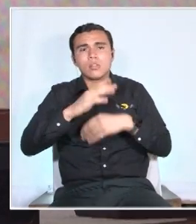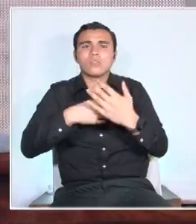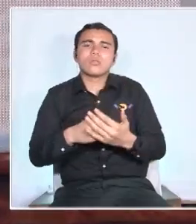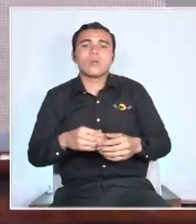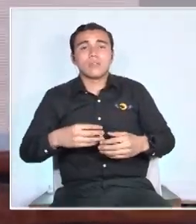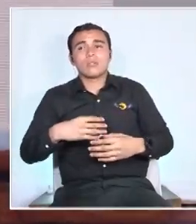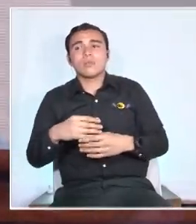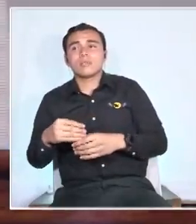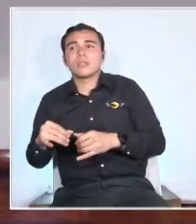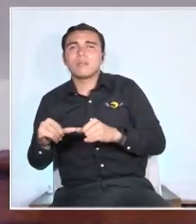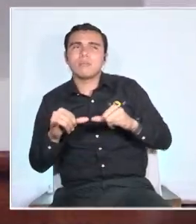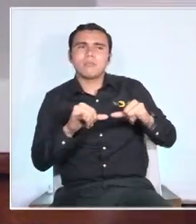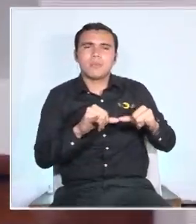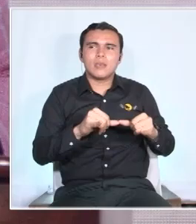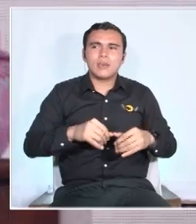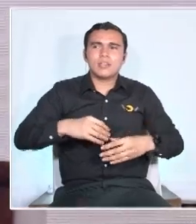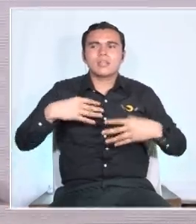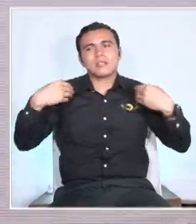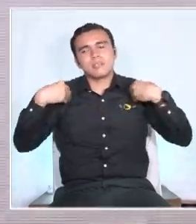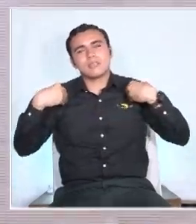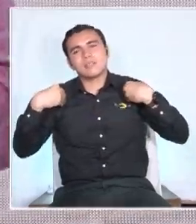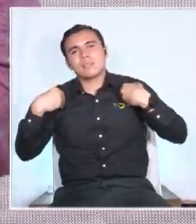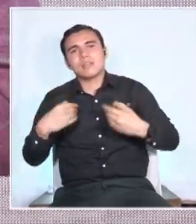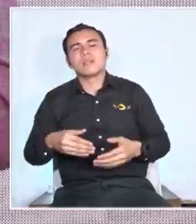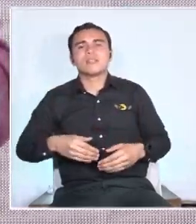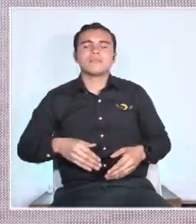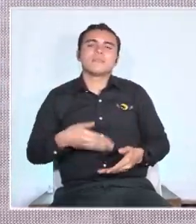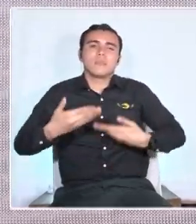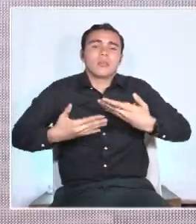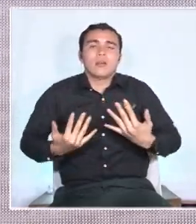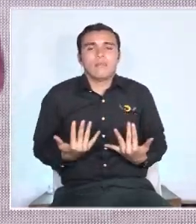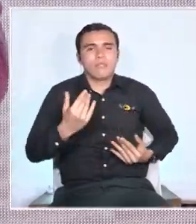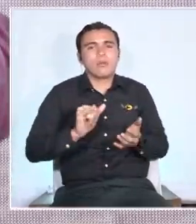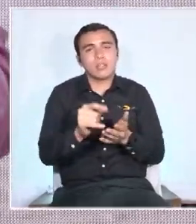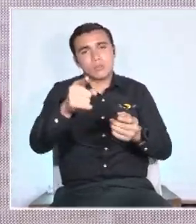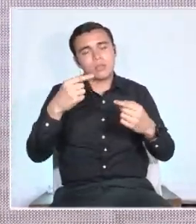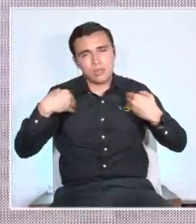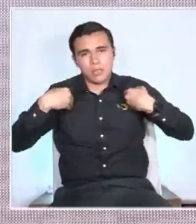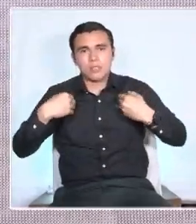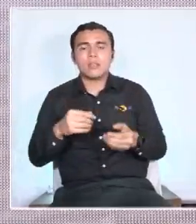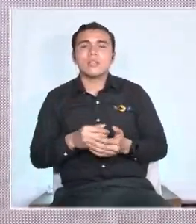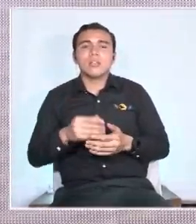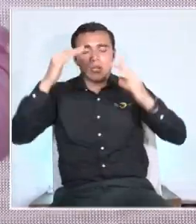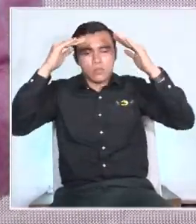se beneficien de ese fuego que cargas por dentro. Aleluya. Ahora, la lluvia en ocasiones